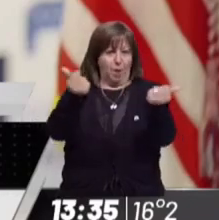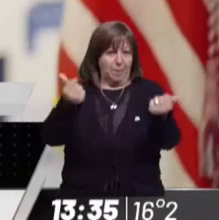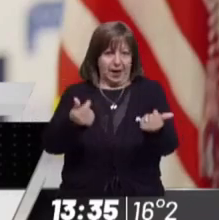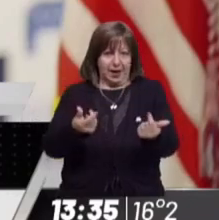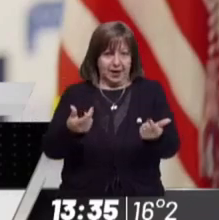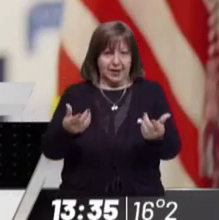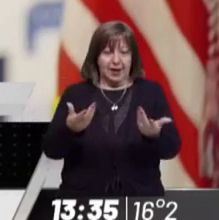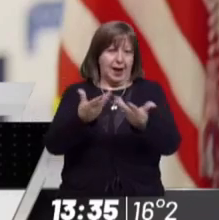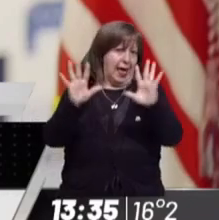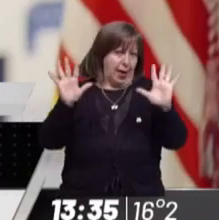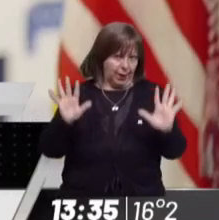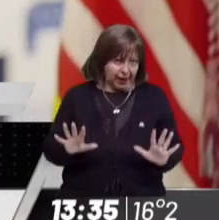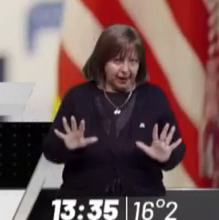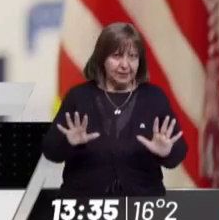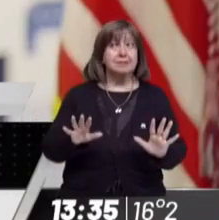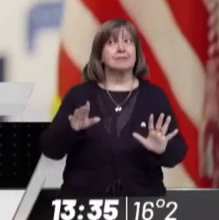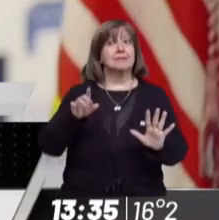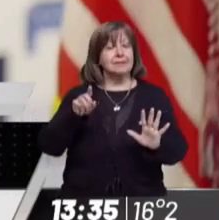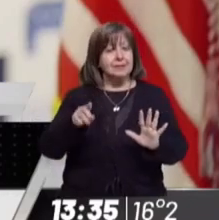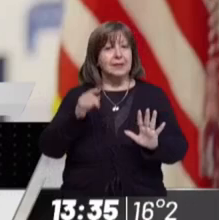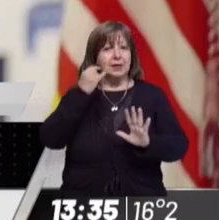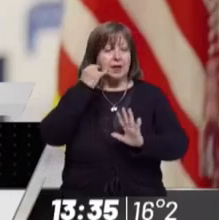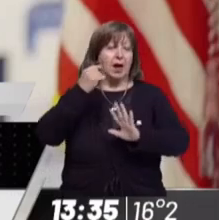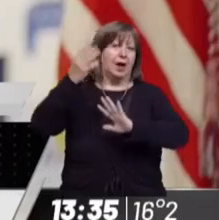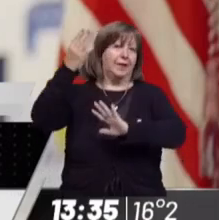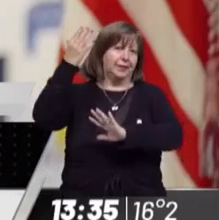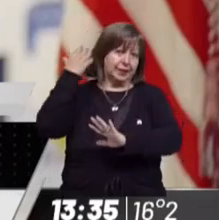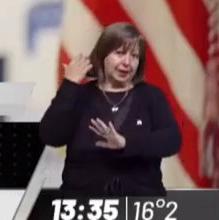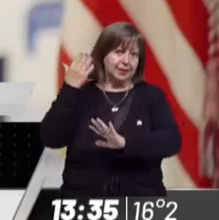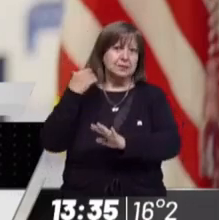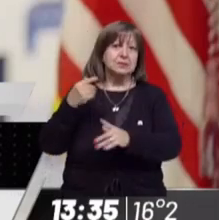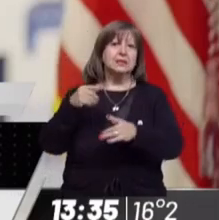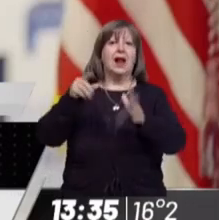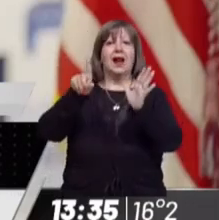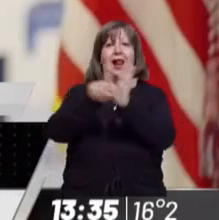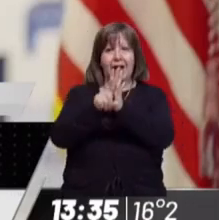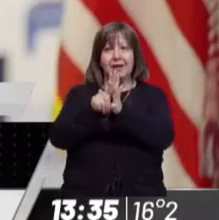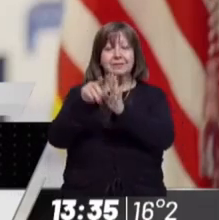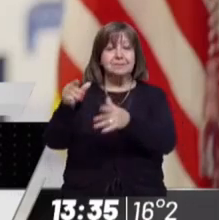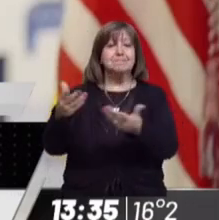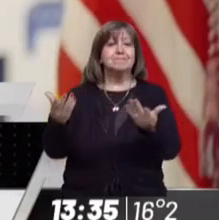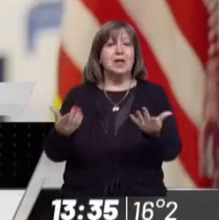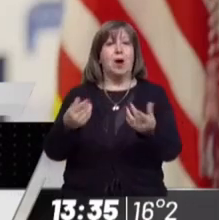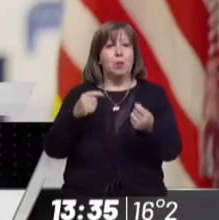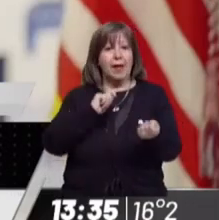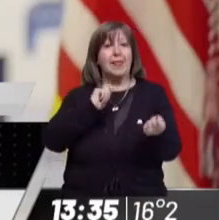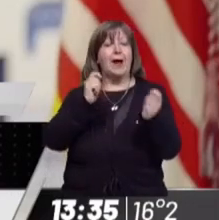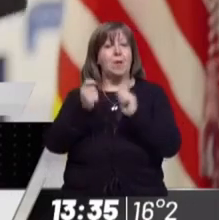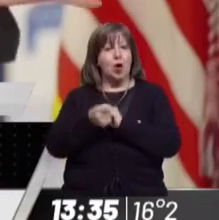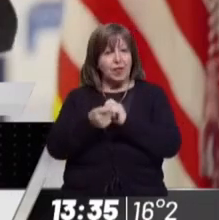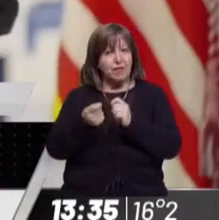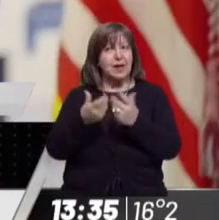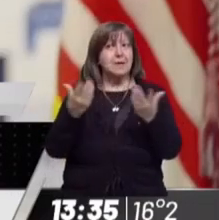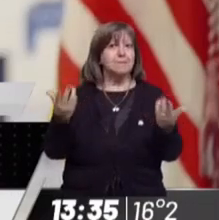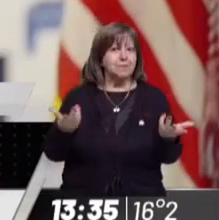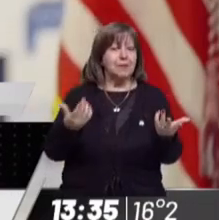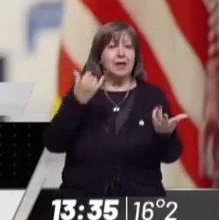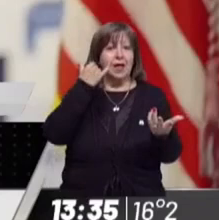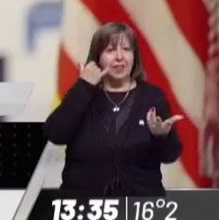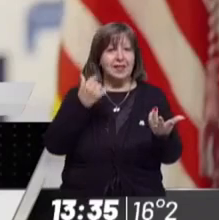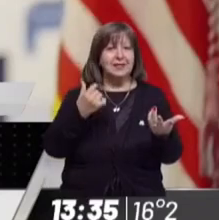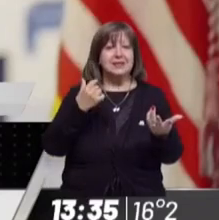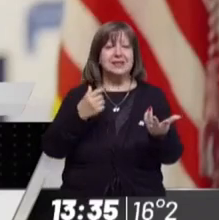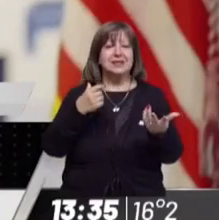enmienda, en la época que estaba peleando con Inglaterra, calculen que pasó hace 250 años, y para modificar la segunda enmienda hace falta que